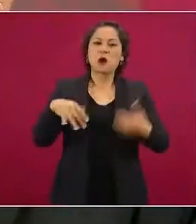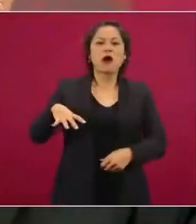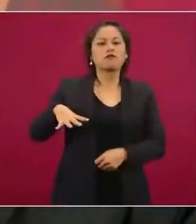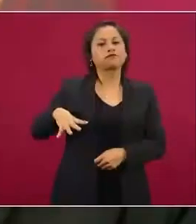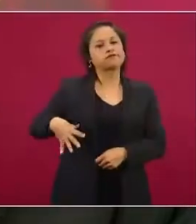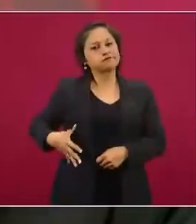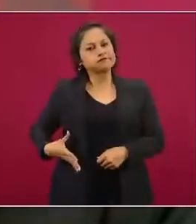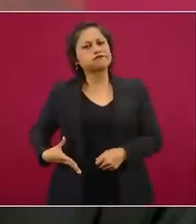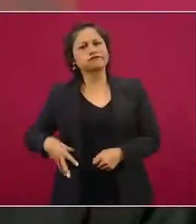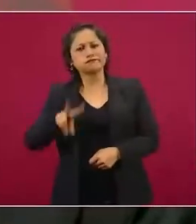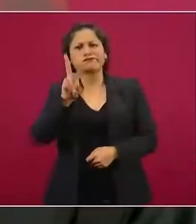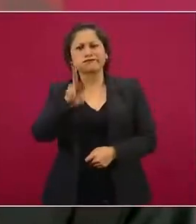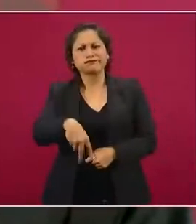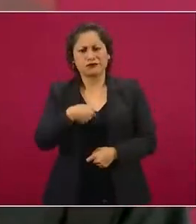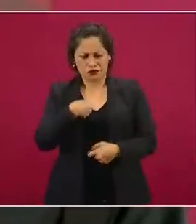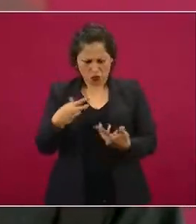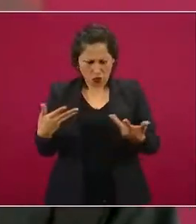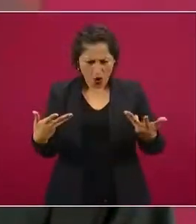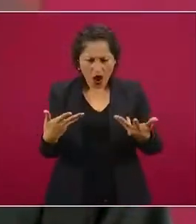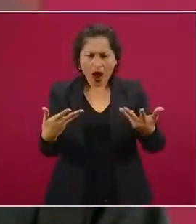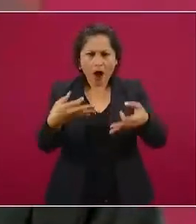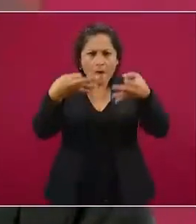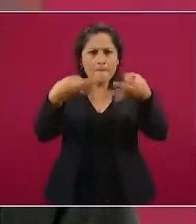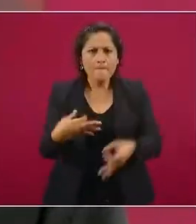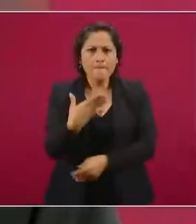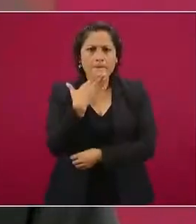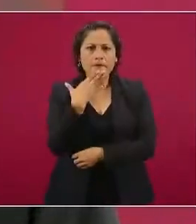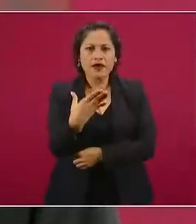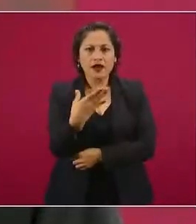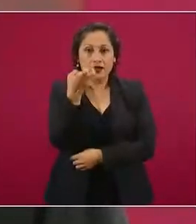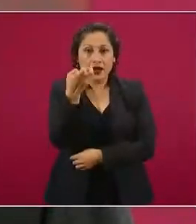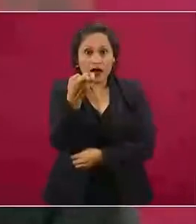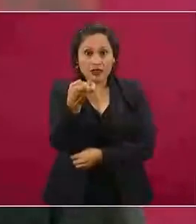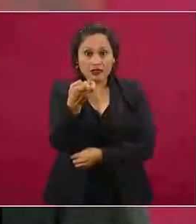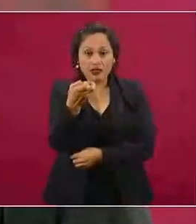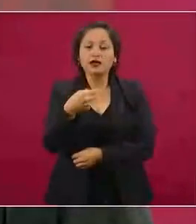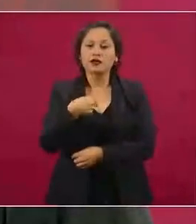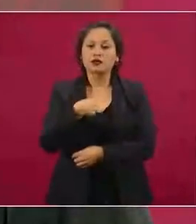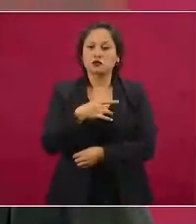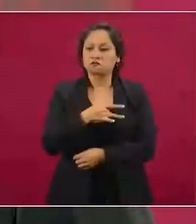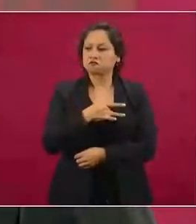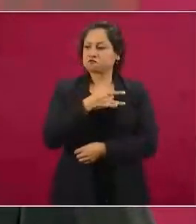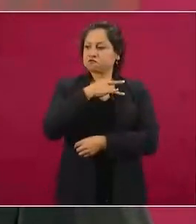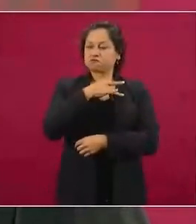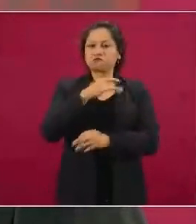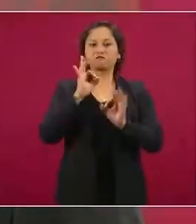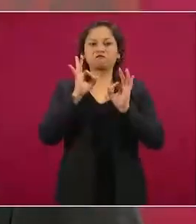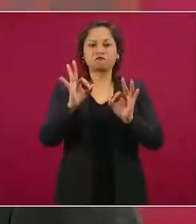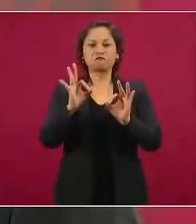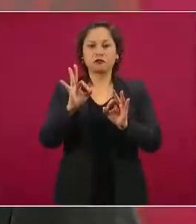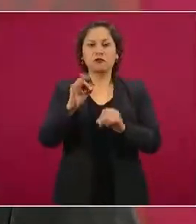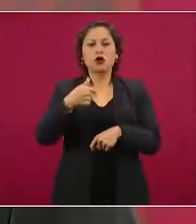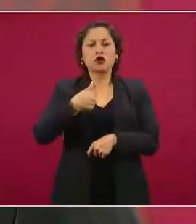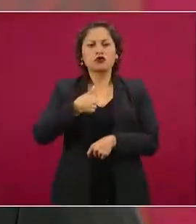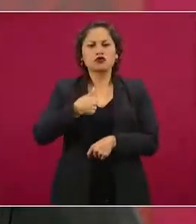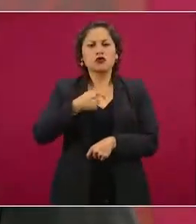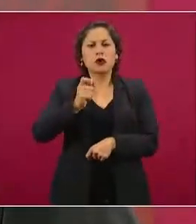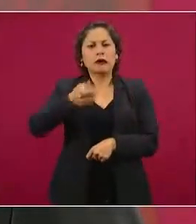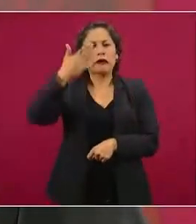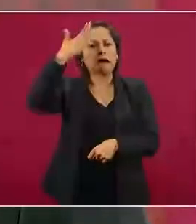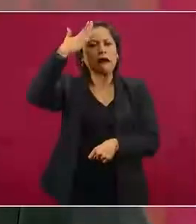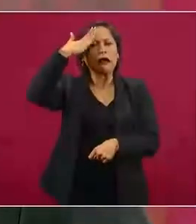orgulloso de lo que hago, es un timbre de orgullo estar encabezando un movimiento para